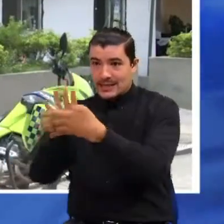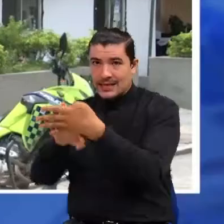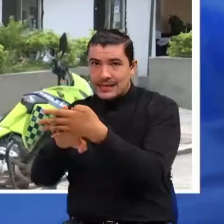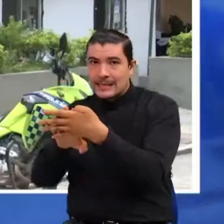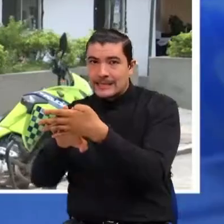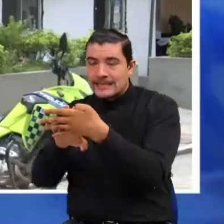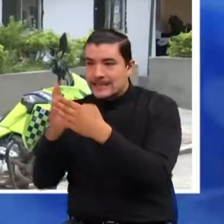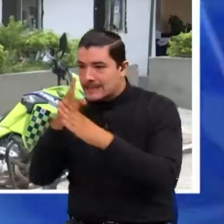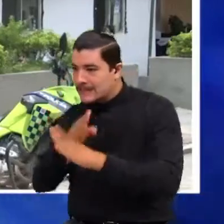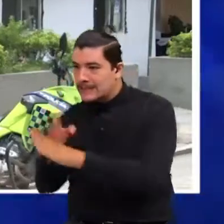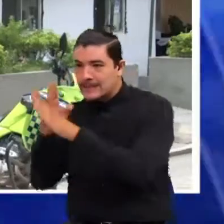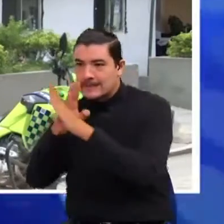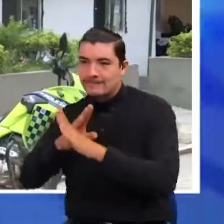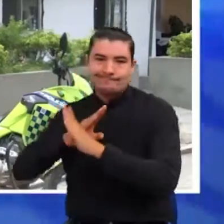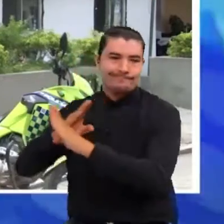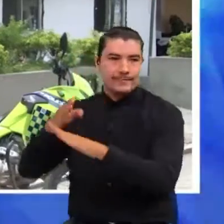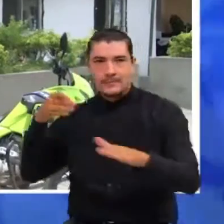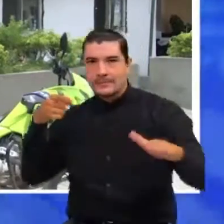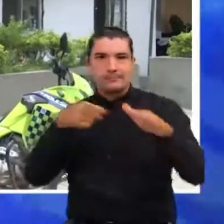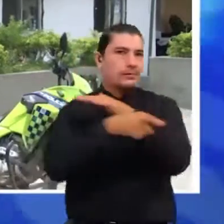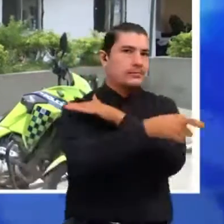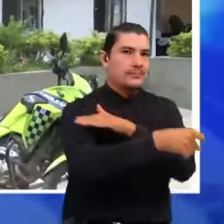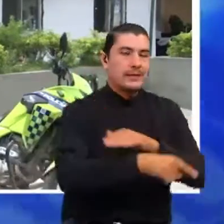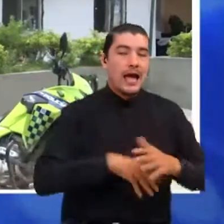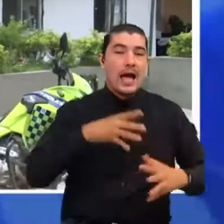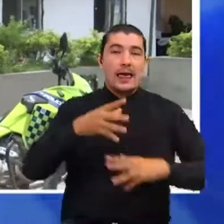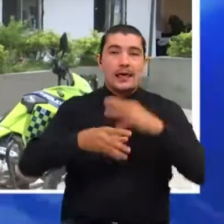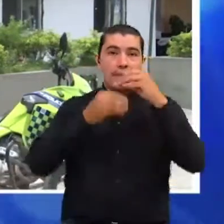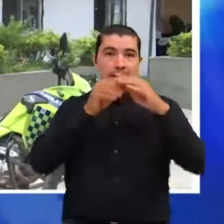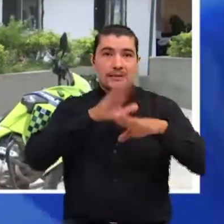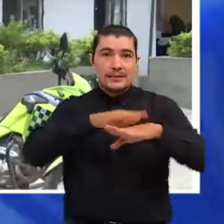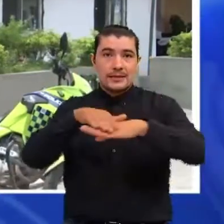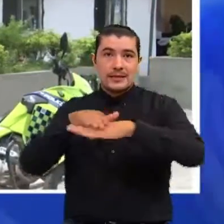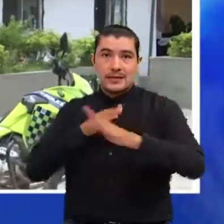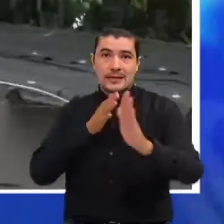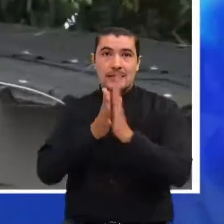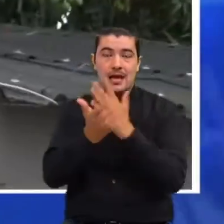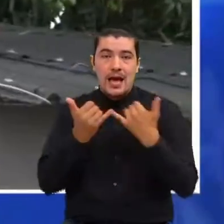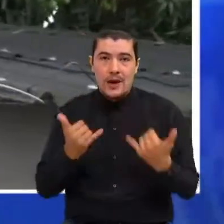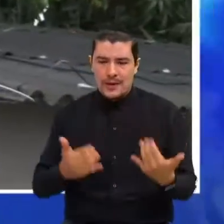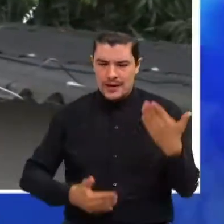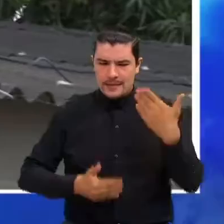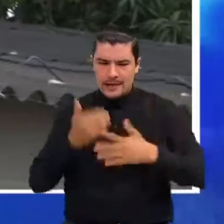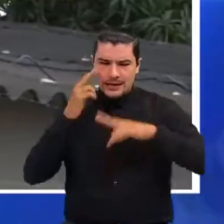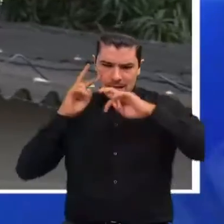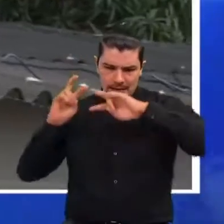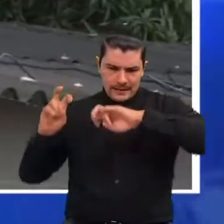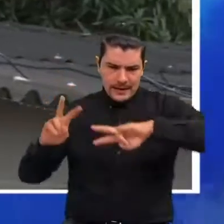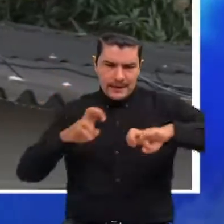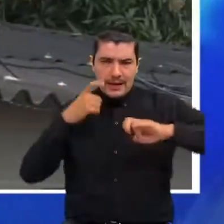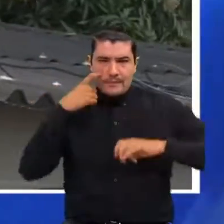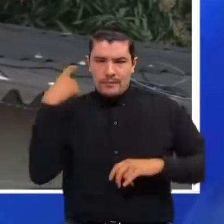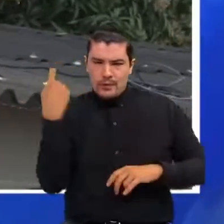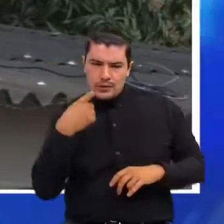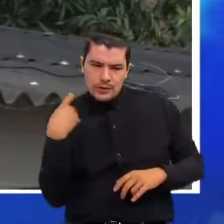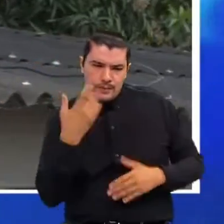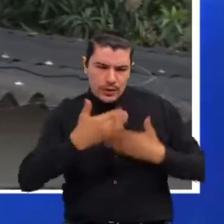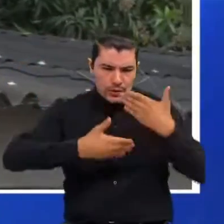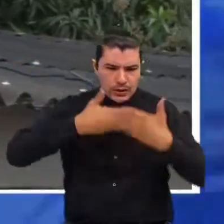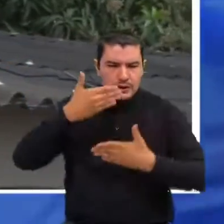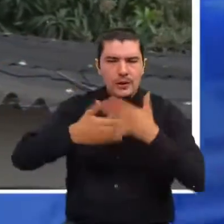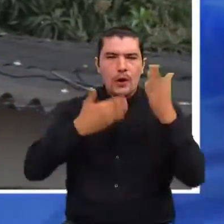zona y se escaparían. Asimismo, también informaron que pues están realizando todos los operativos y las investigaciones pertinentes